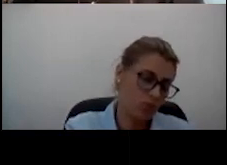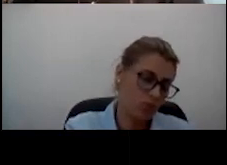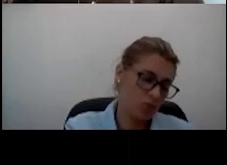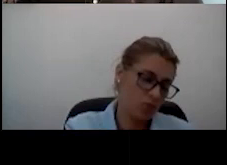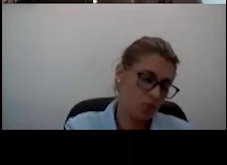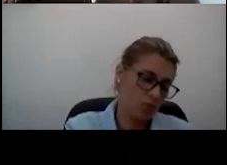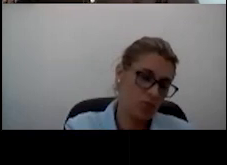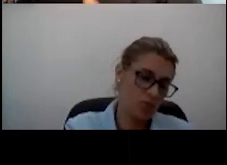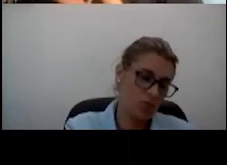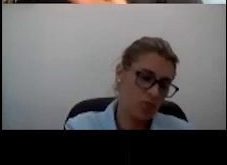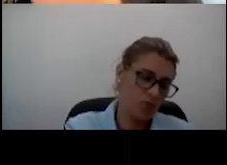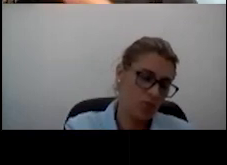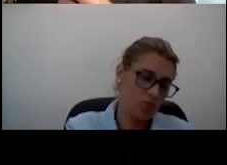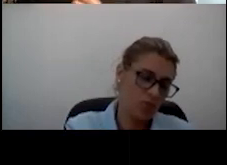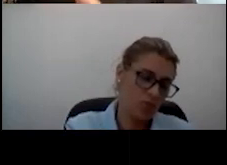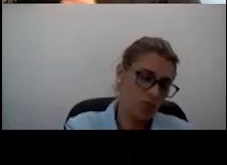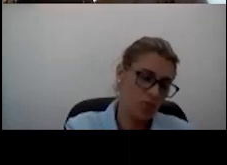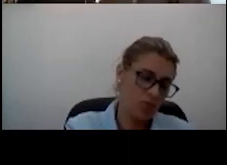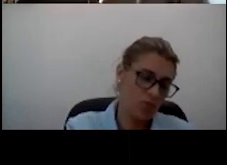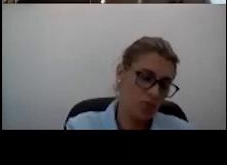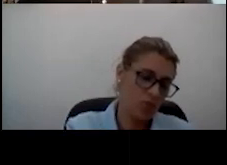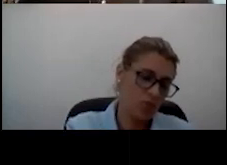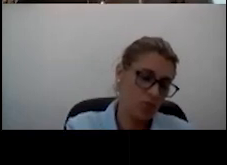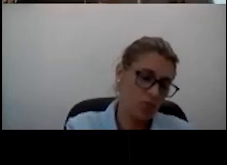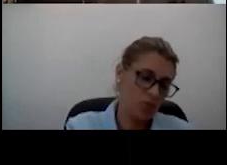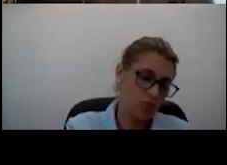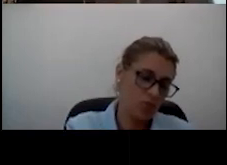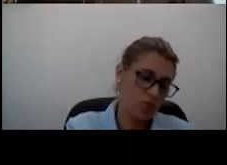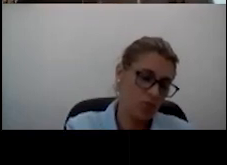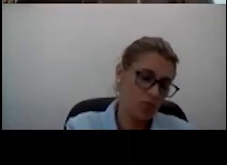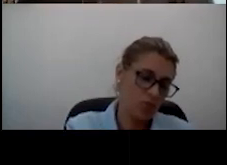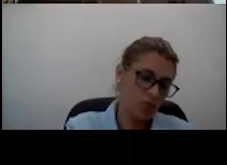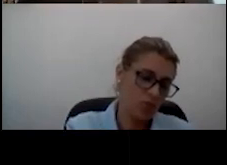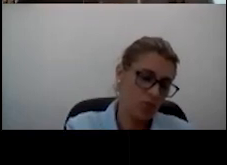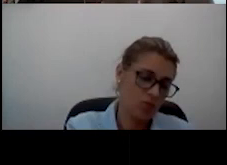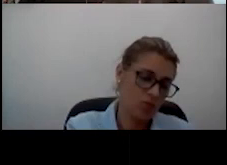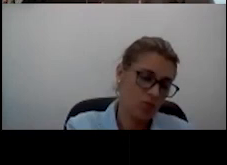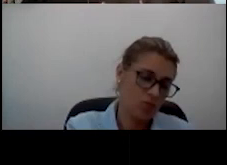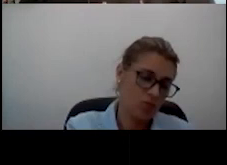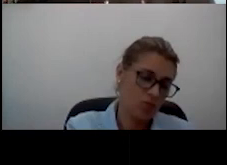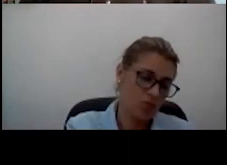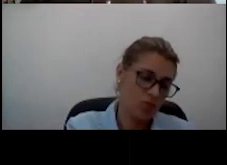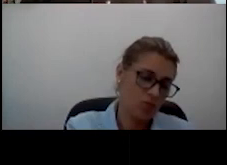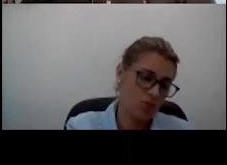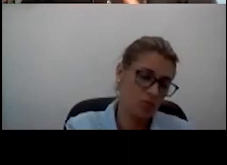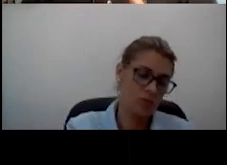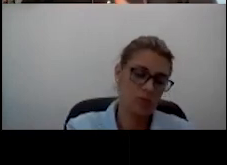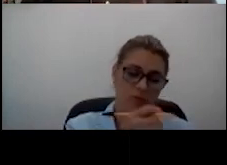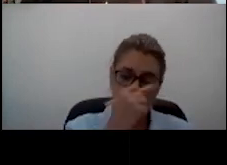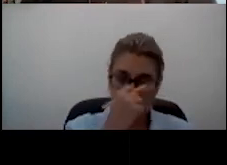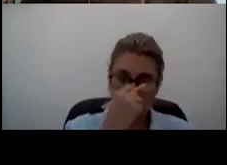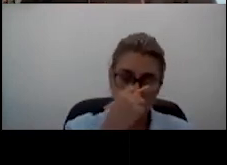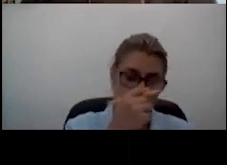chino. Pero de ahí en fuera, por mucho es la moneda más líquida que el real brasileño para hablar de una economía similar. Bueno, pues hay